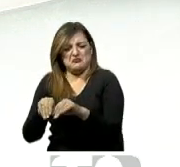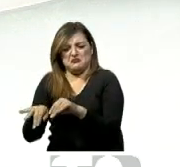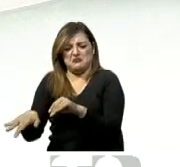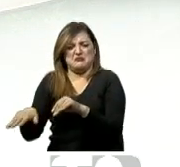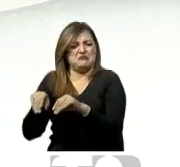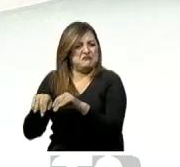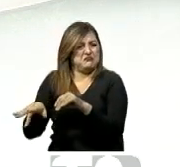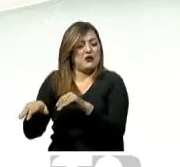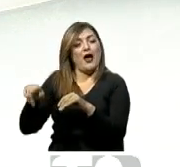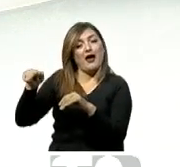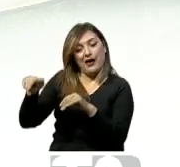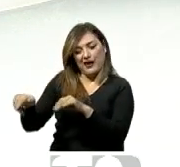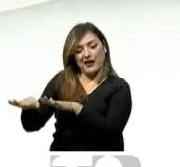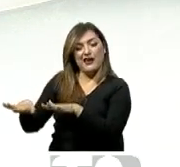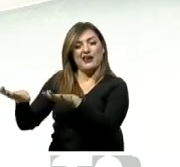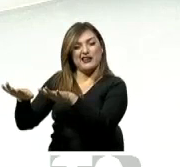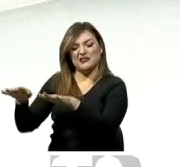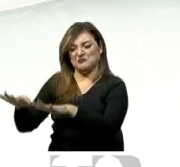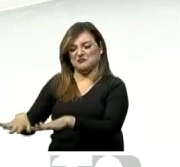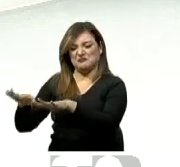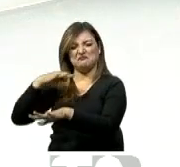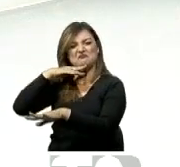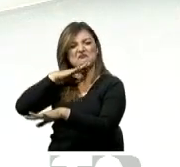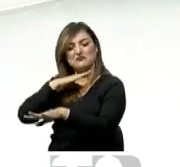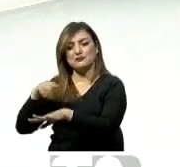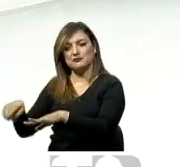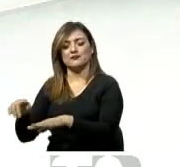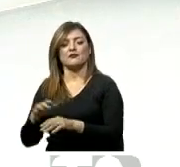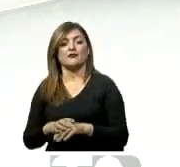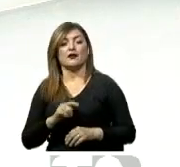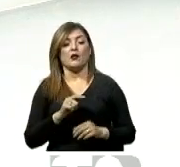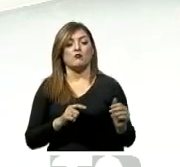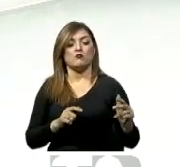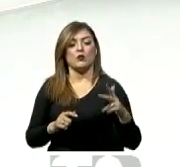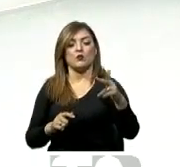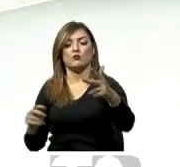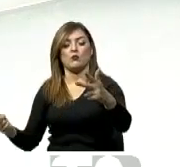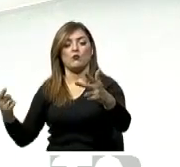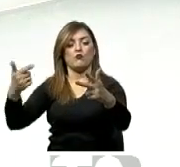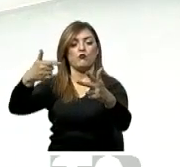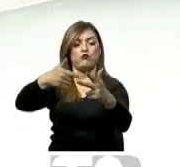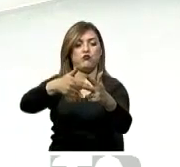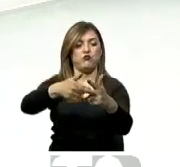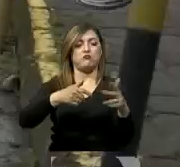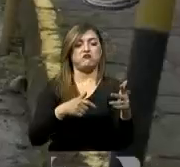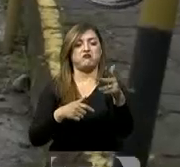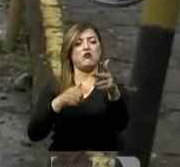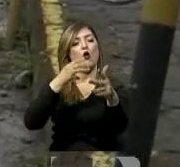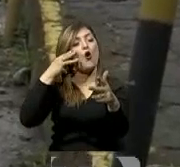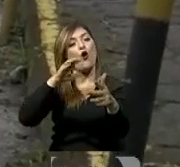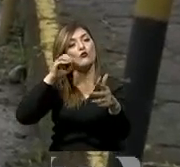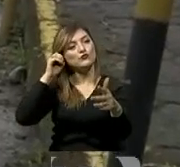varias horas. Autoridades, habitantes del sector, llegaron a la firma de un acuerdo para resolver este conflicto.